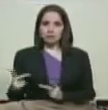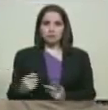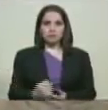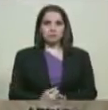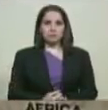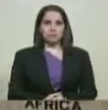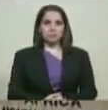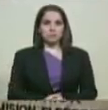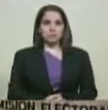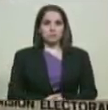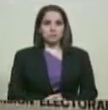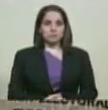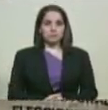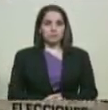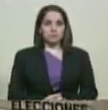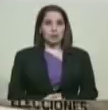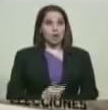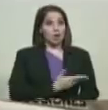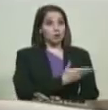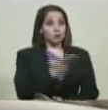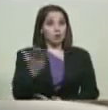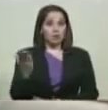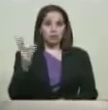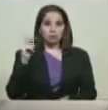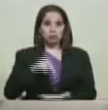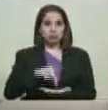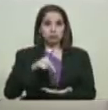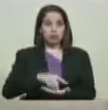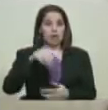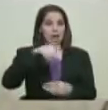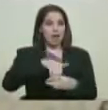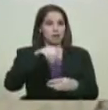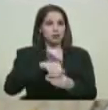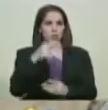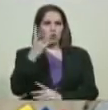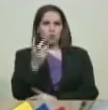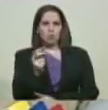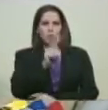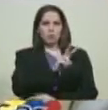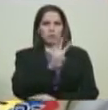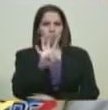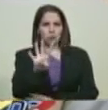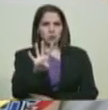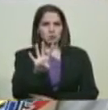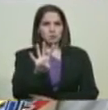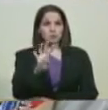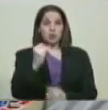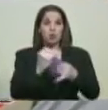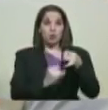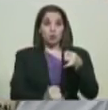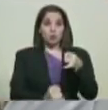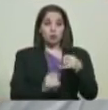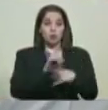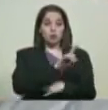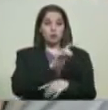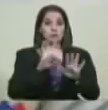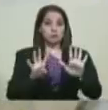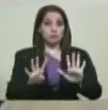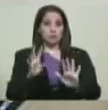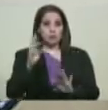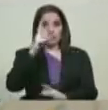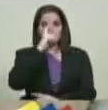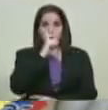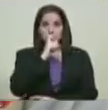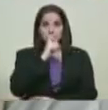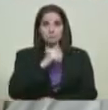Están ustedes asistiendo a la elección número 24 en los últimos 19 años.